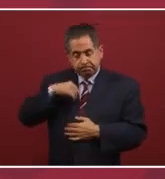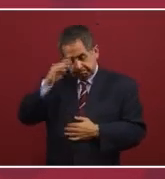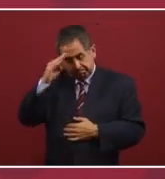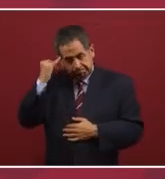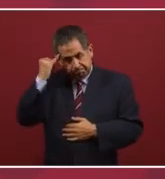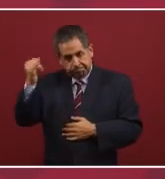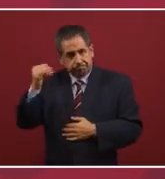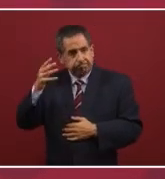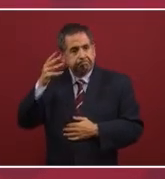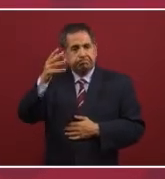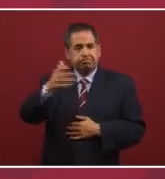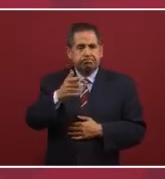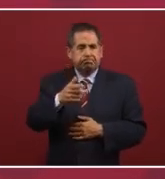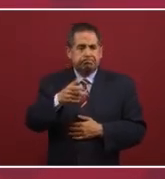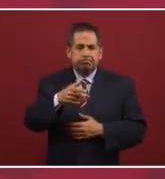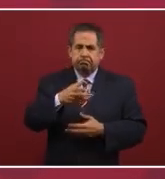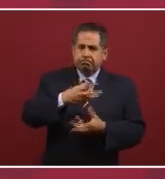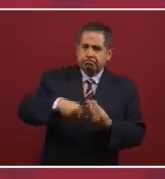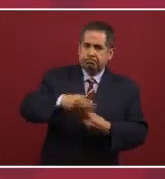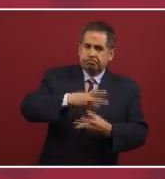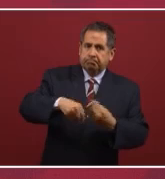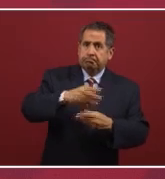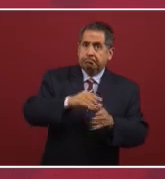apuesta al desarrollo sustentable?